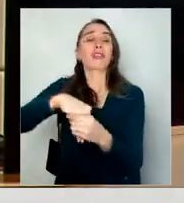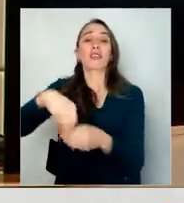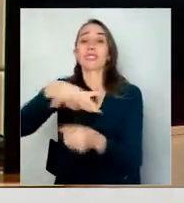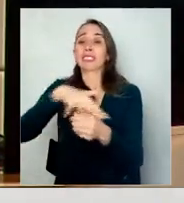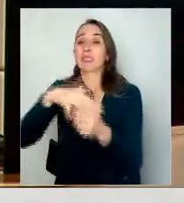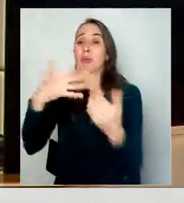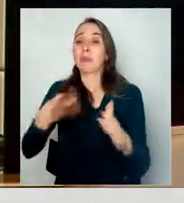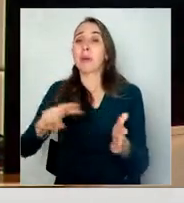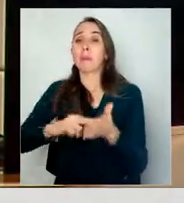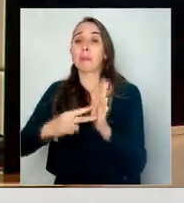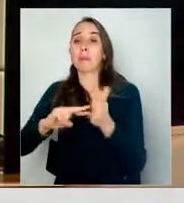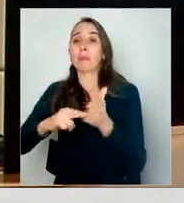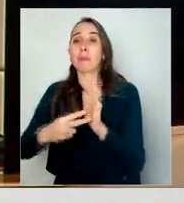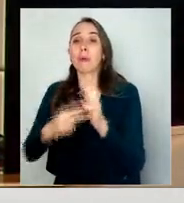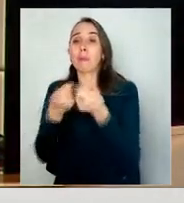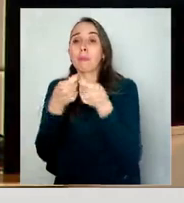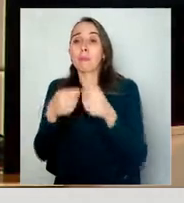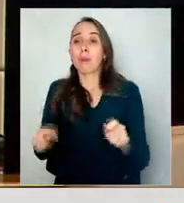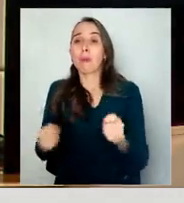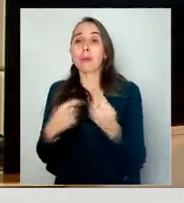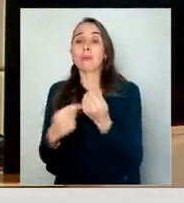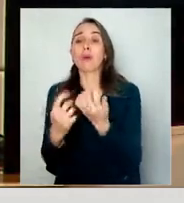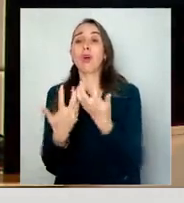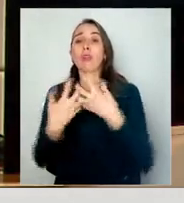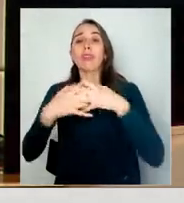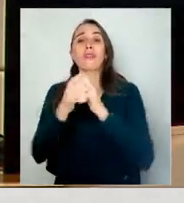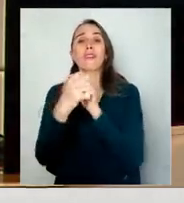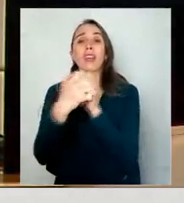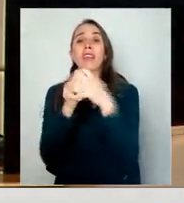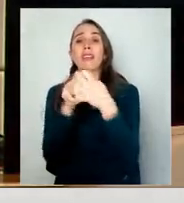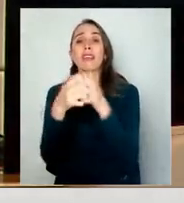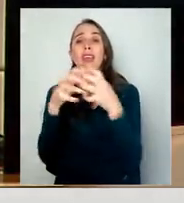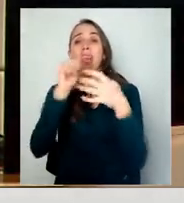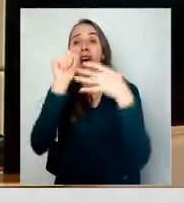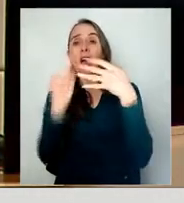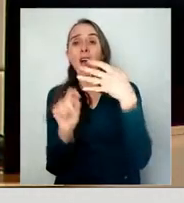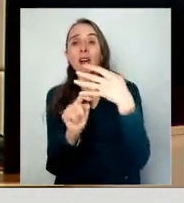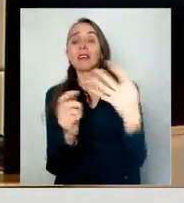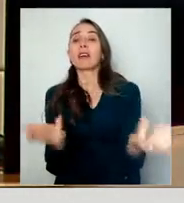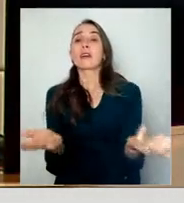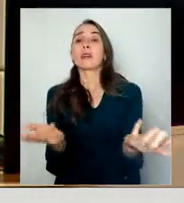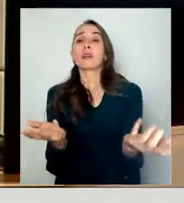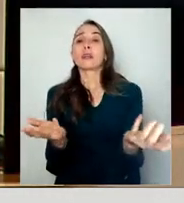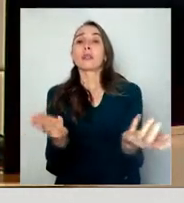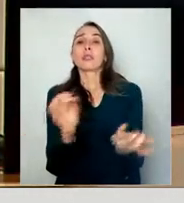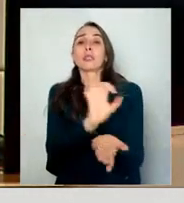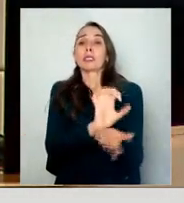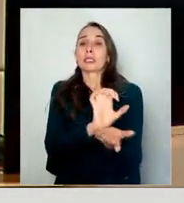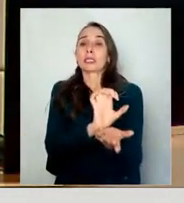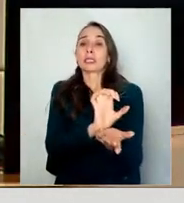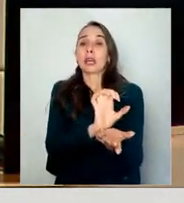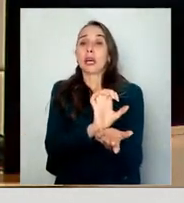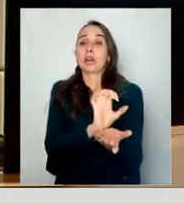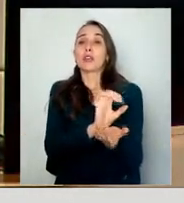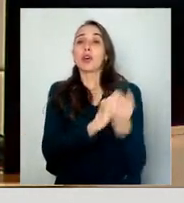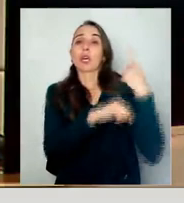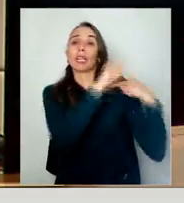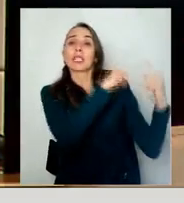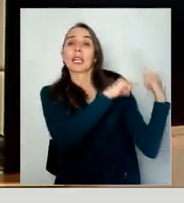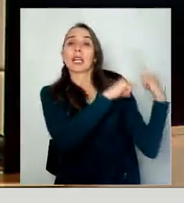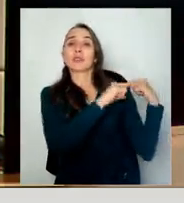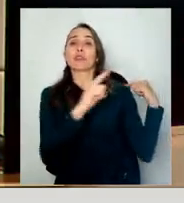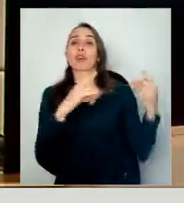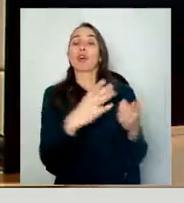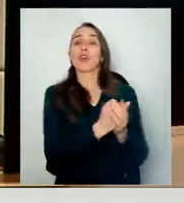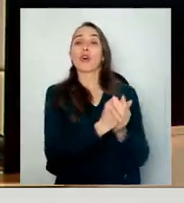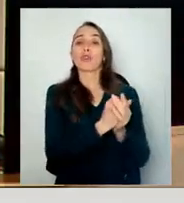de pobreza multi de las cuales difícilmente el estado a lo largo de su historia Ha logrado hacerse